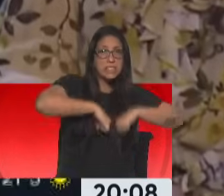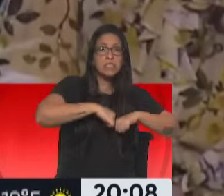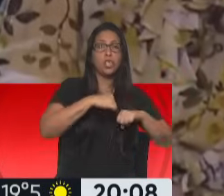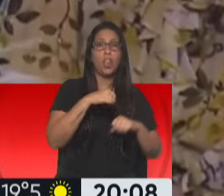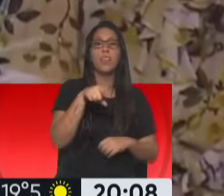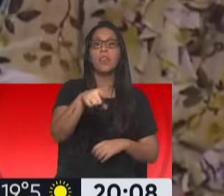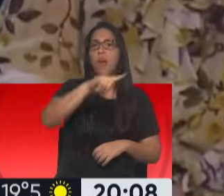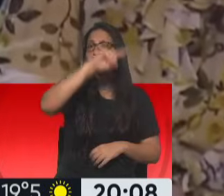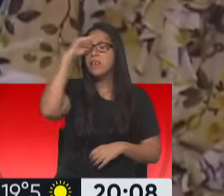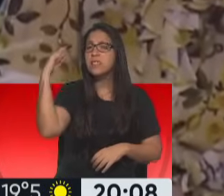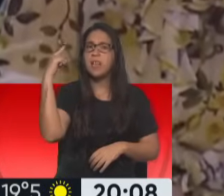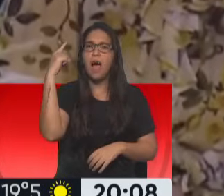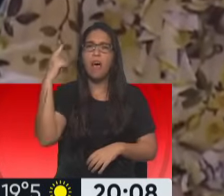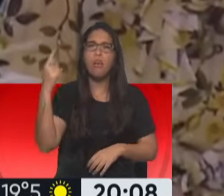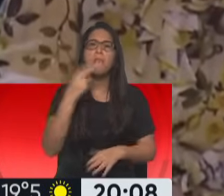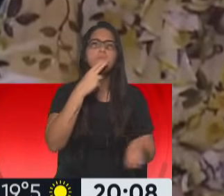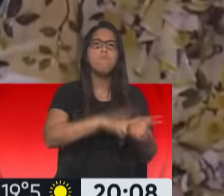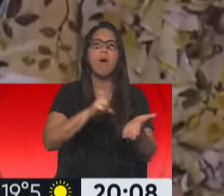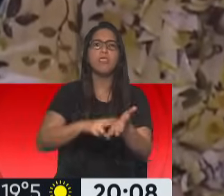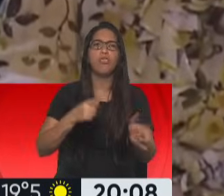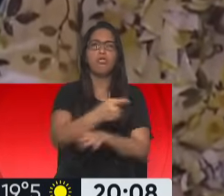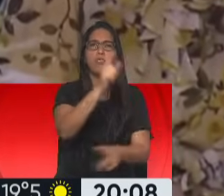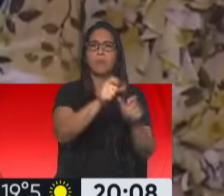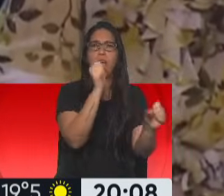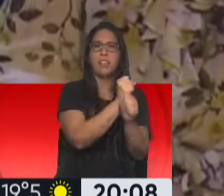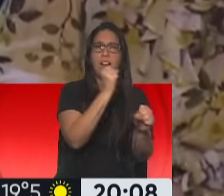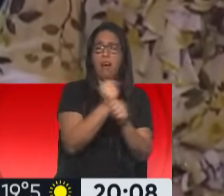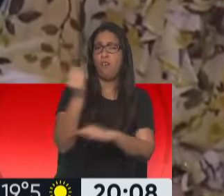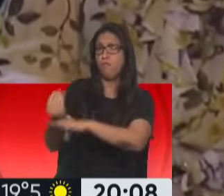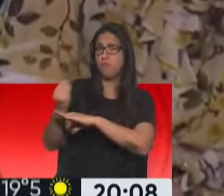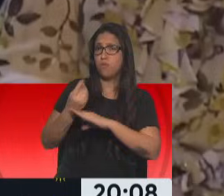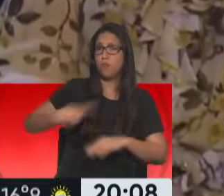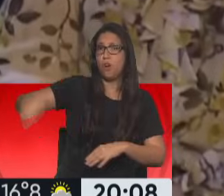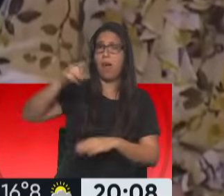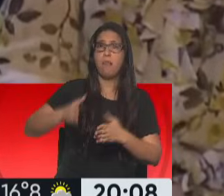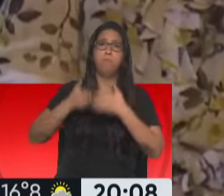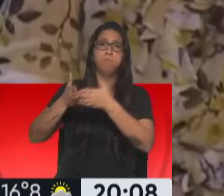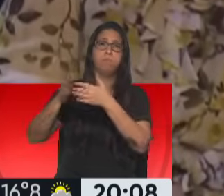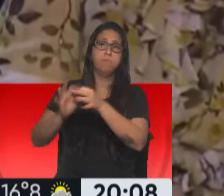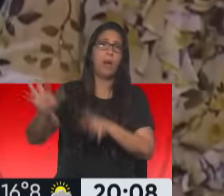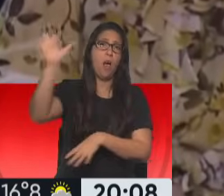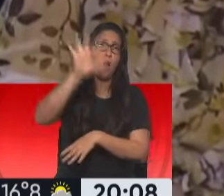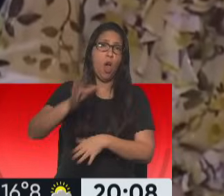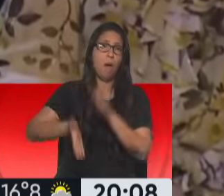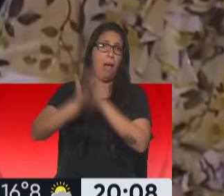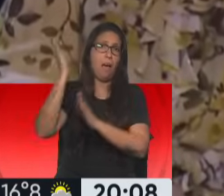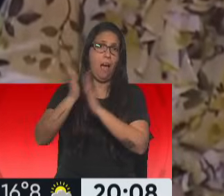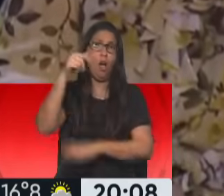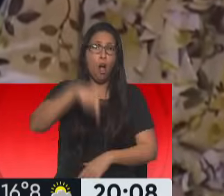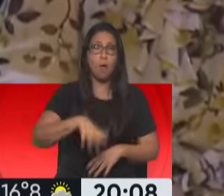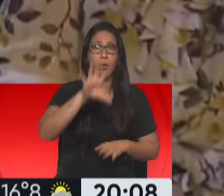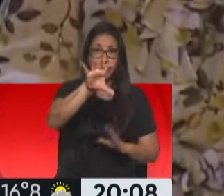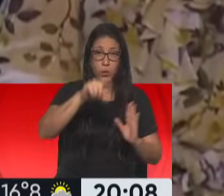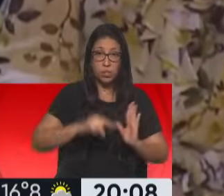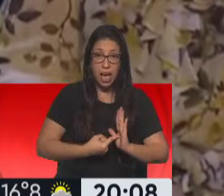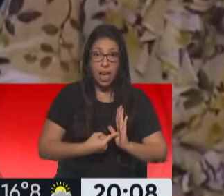con un Estado que persigue con impuestos a los que trabajan, mientras sus funcionarios andan en yate por Europa. Hoy en la provincia de Buenos